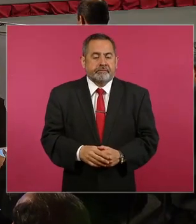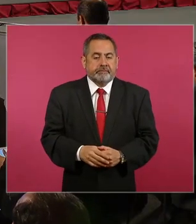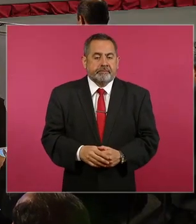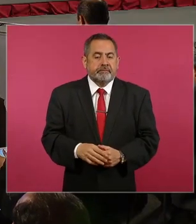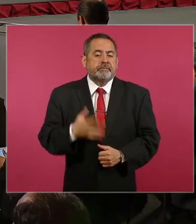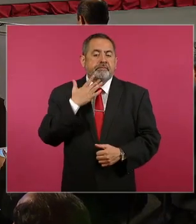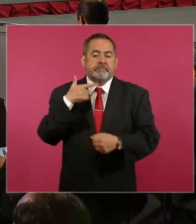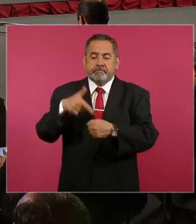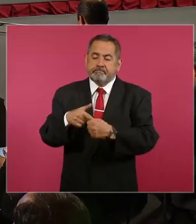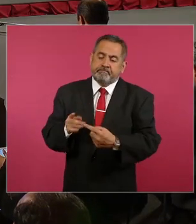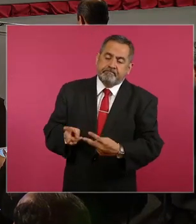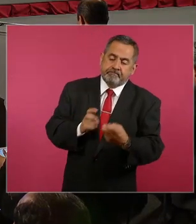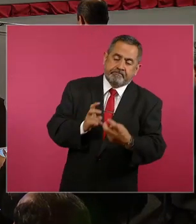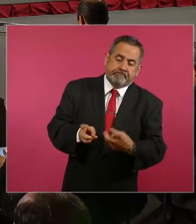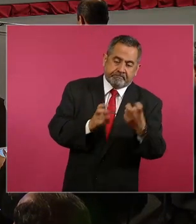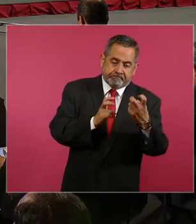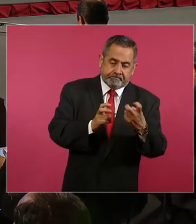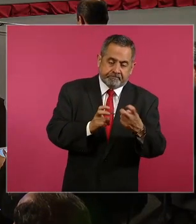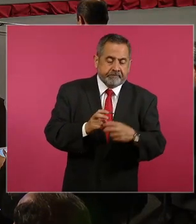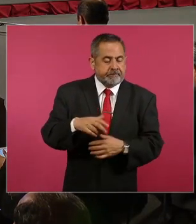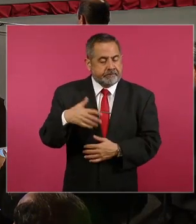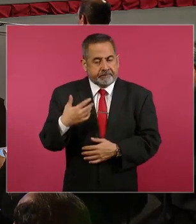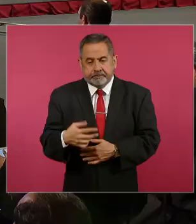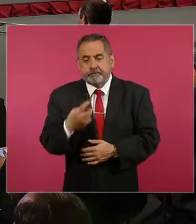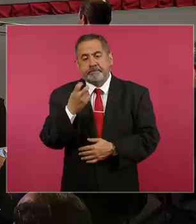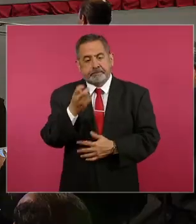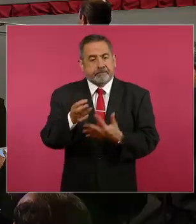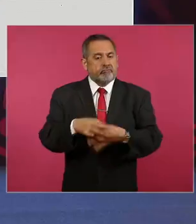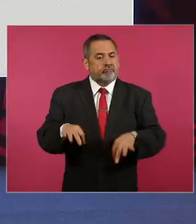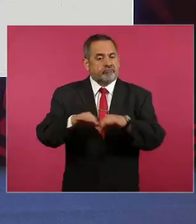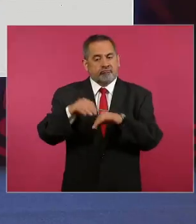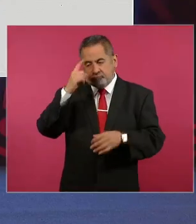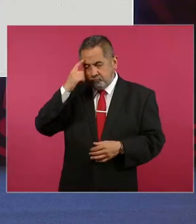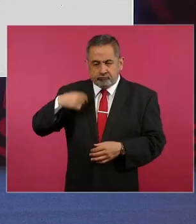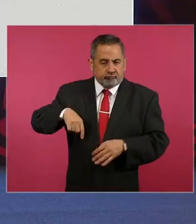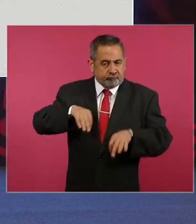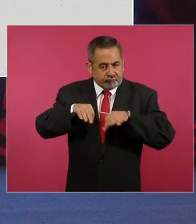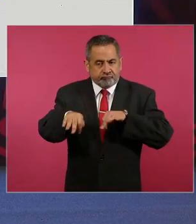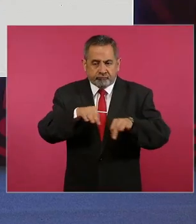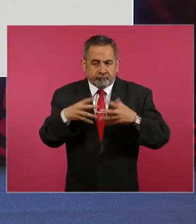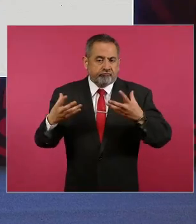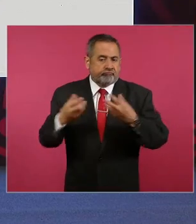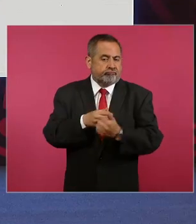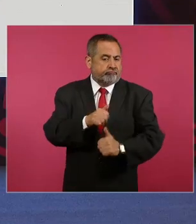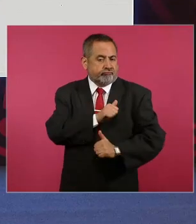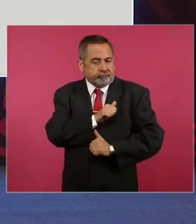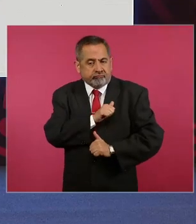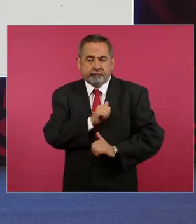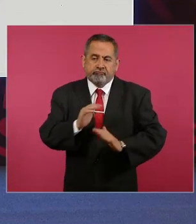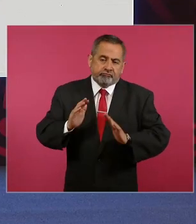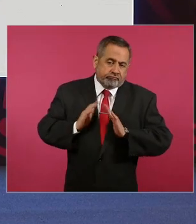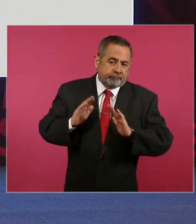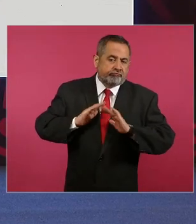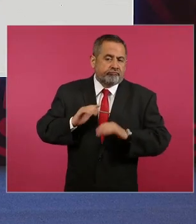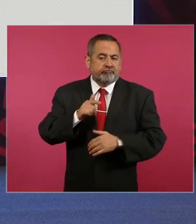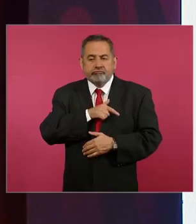hidrocarburos para nosotros ha sido muy importante. El trabajo de las Fuerzas Armadas en